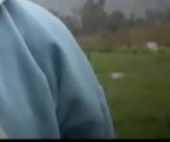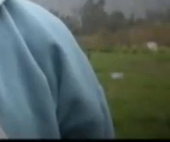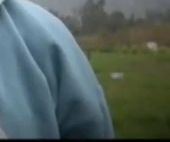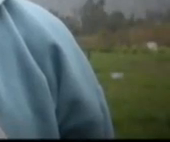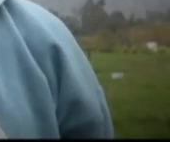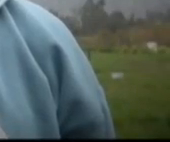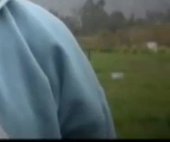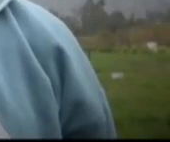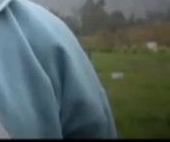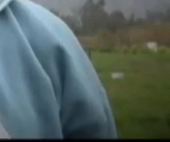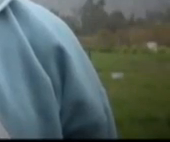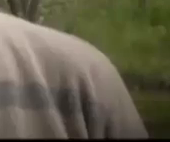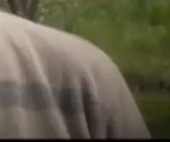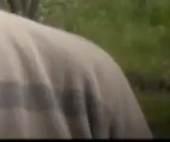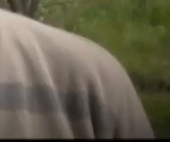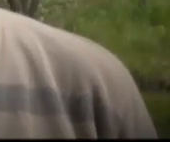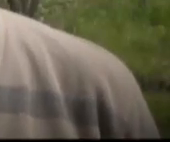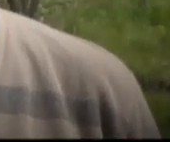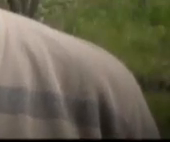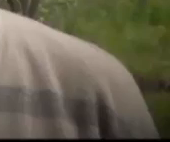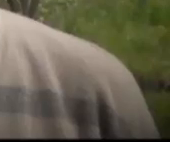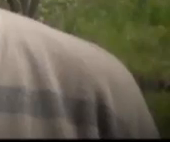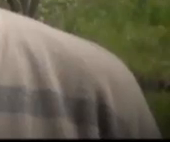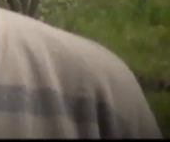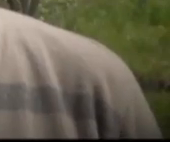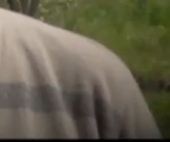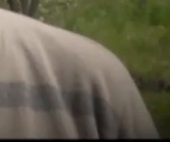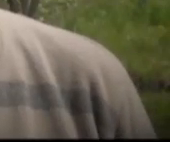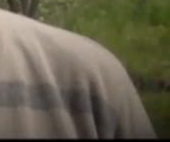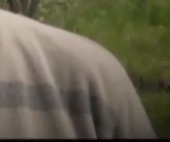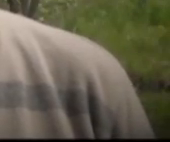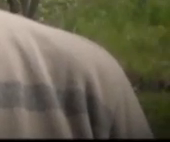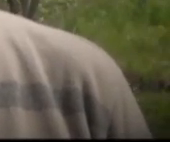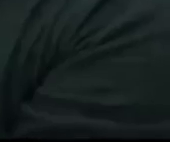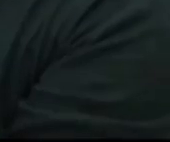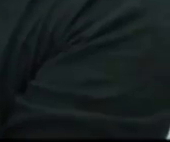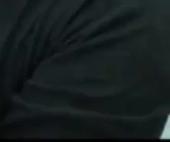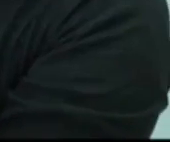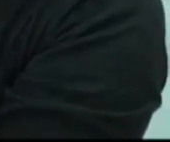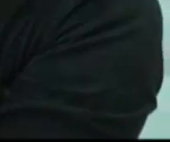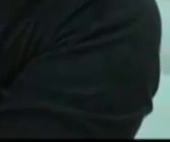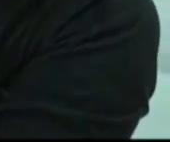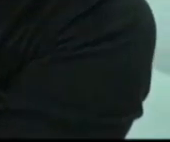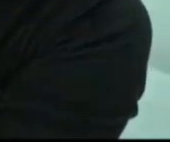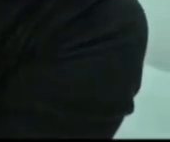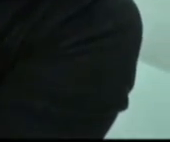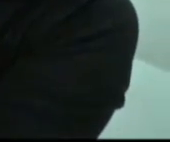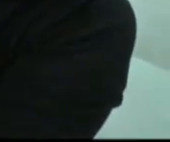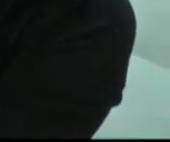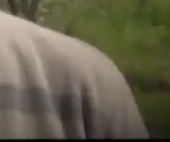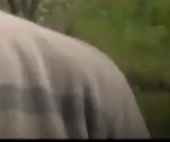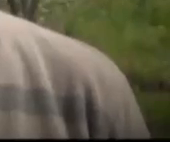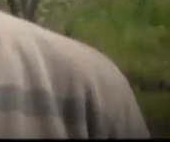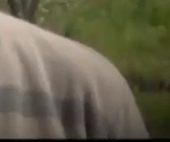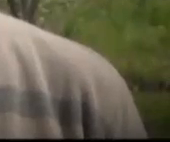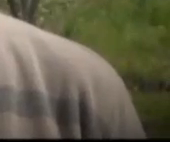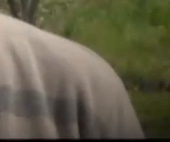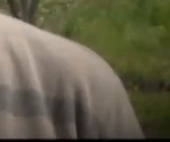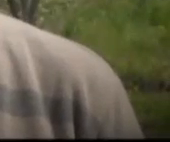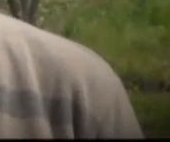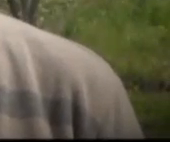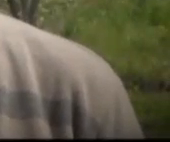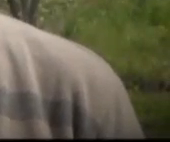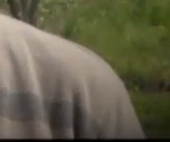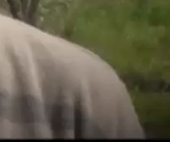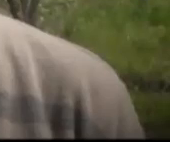la gente que produce los cuyes. Hay veces que todavía nosotros no estamos tan bien capacitados, pero por eso mismo es la ayuda de nuestros